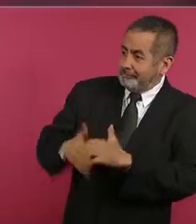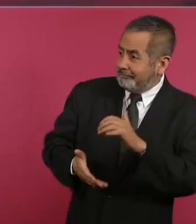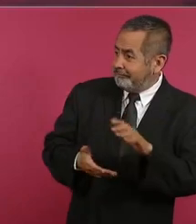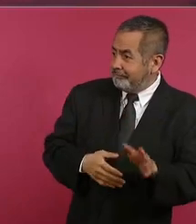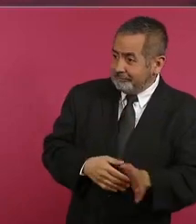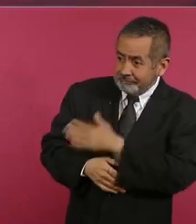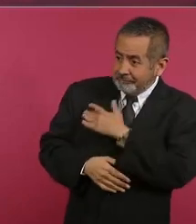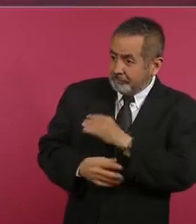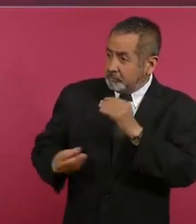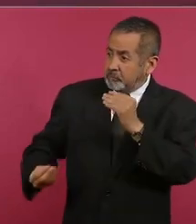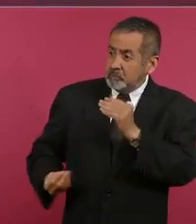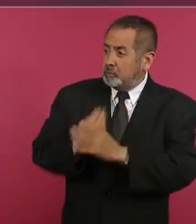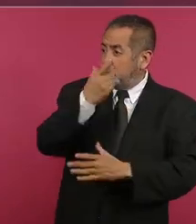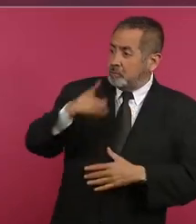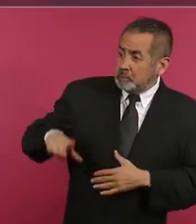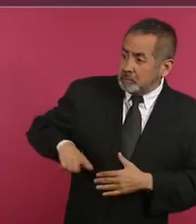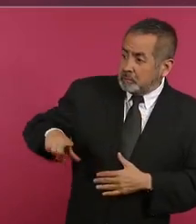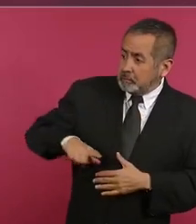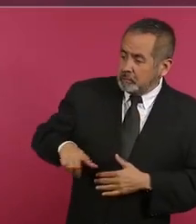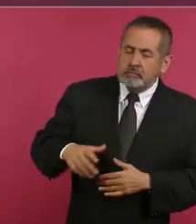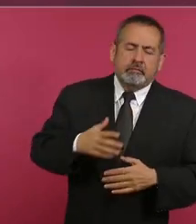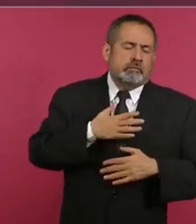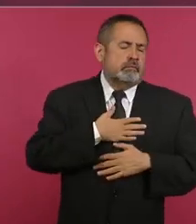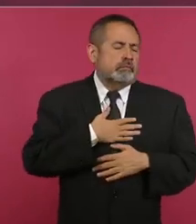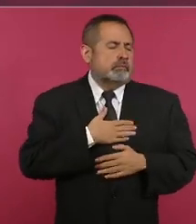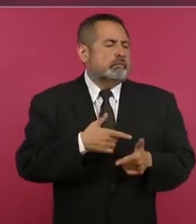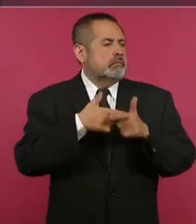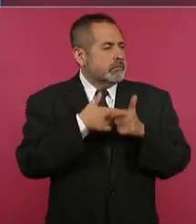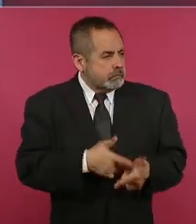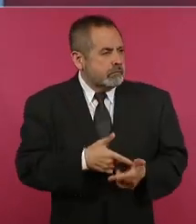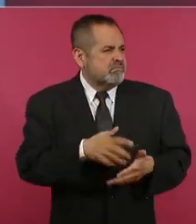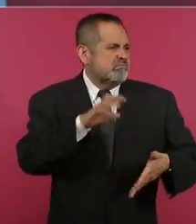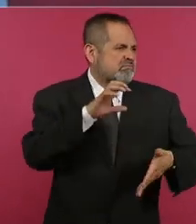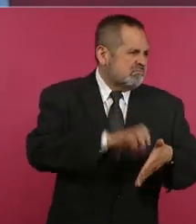¿sí?, para volver a explotar.